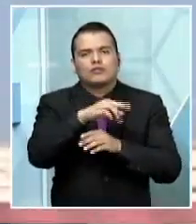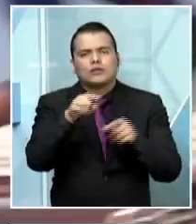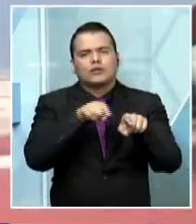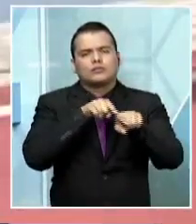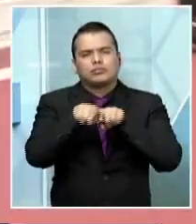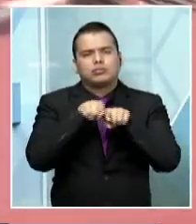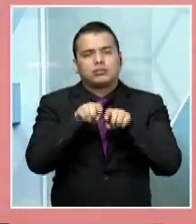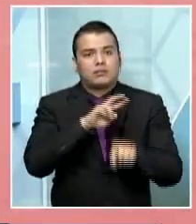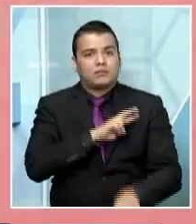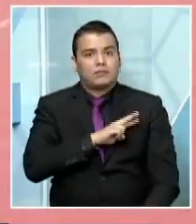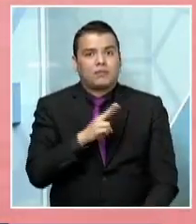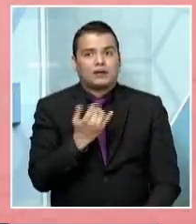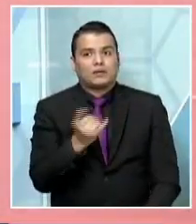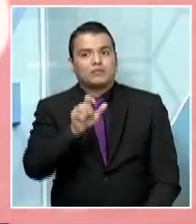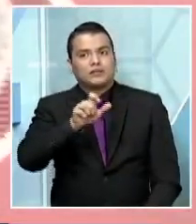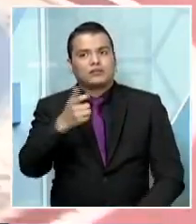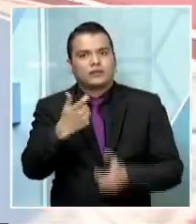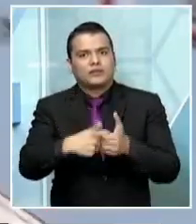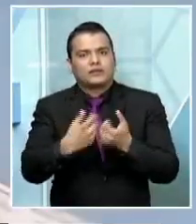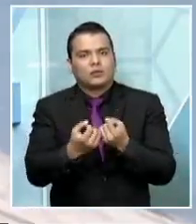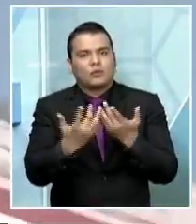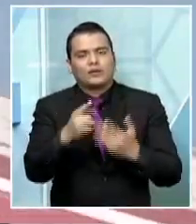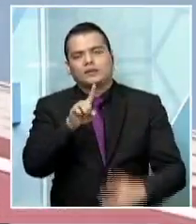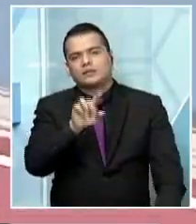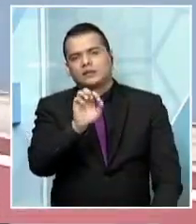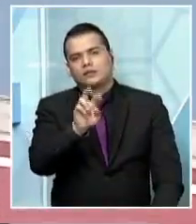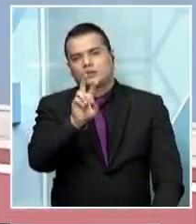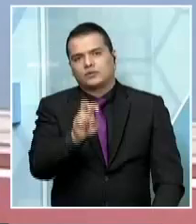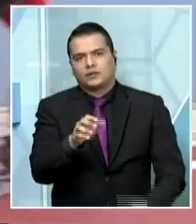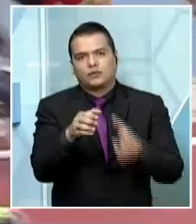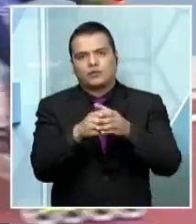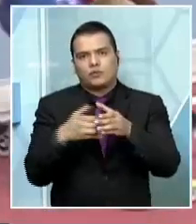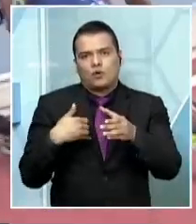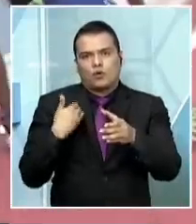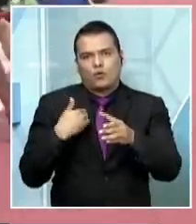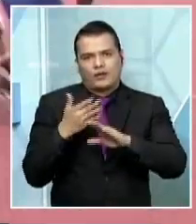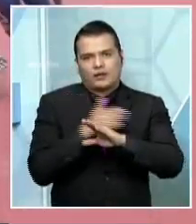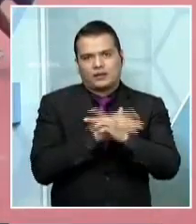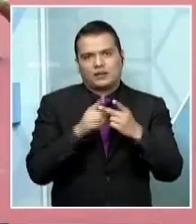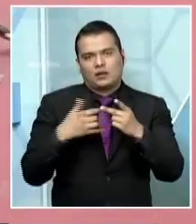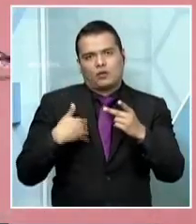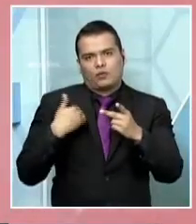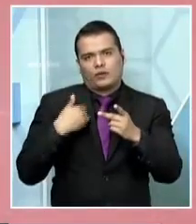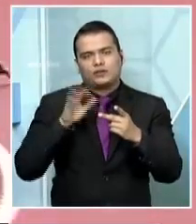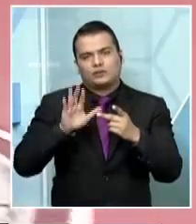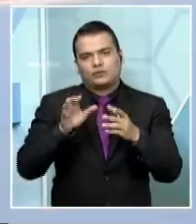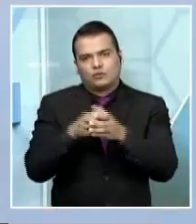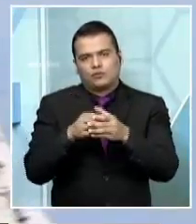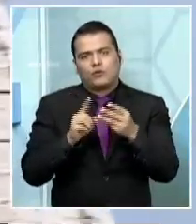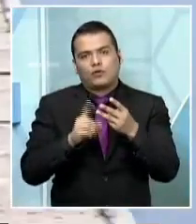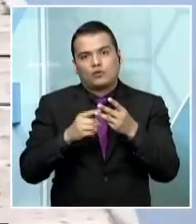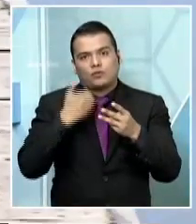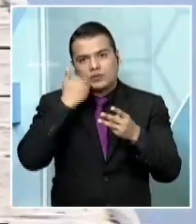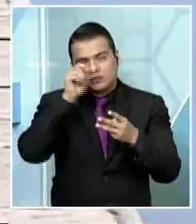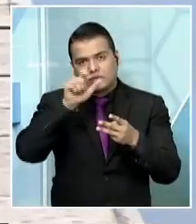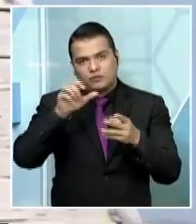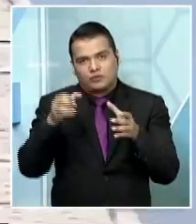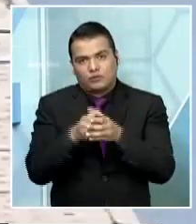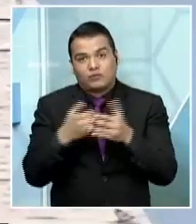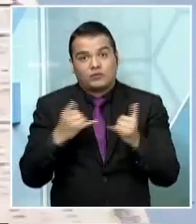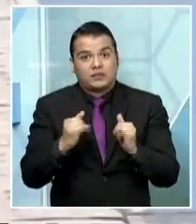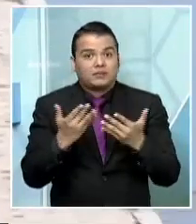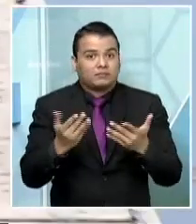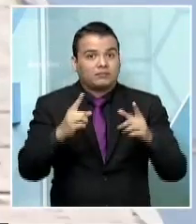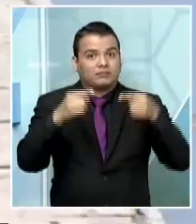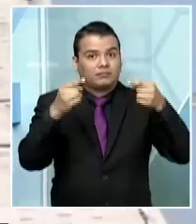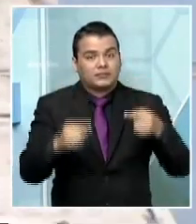contará con 107 patinadores de las categorías prejuvenil, juvenil y mayores. Esto hace parte del campeonato nacional